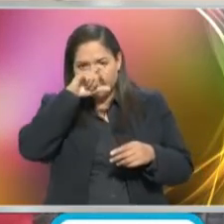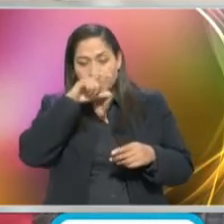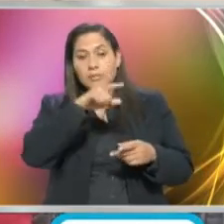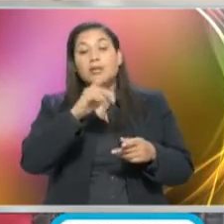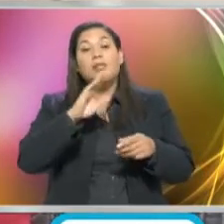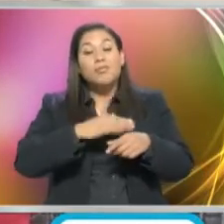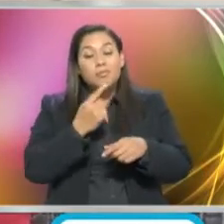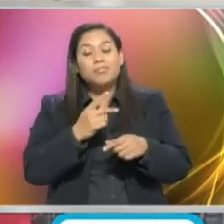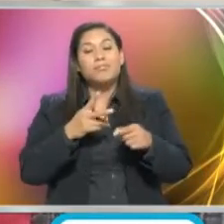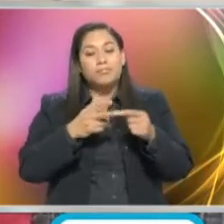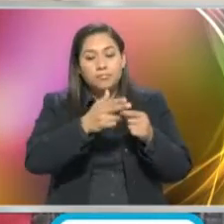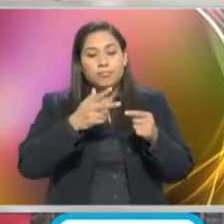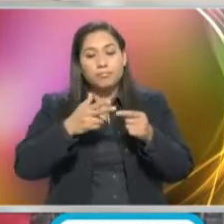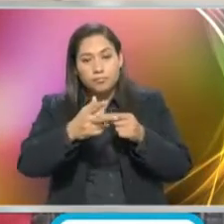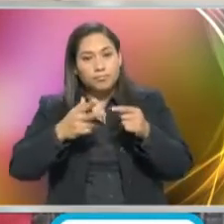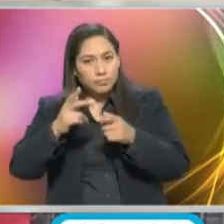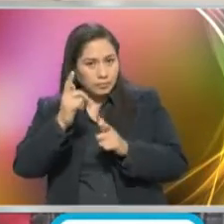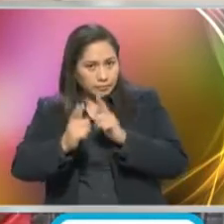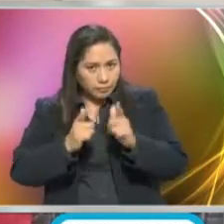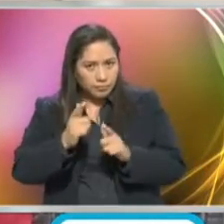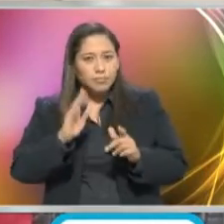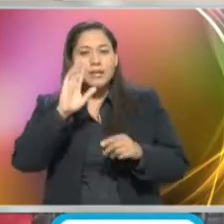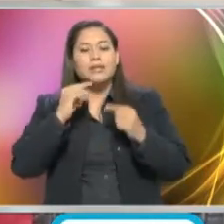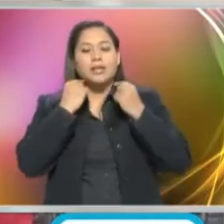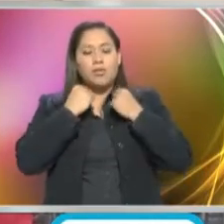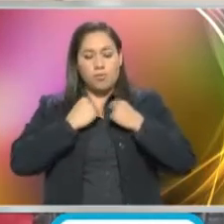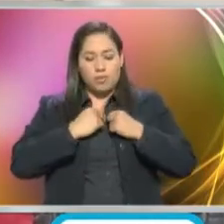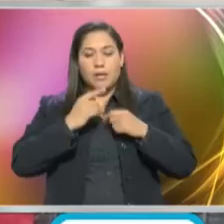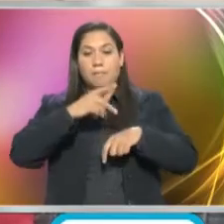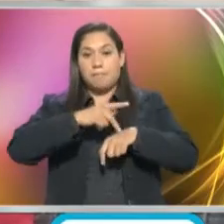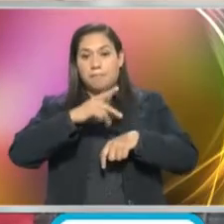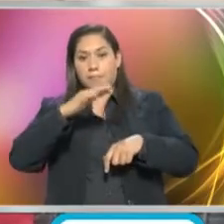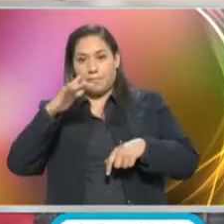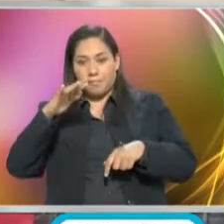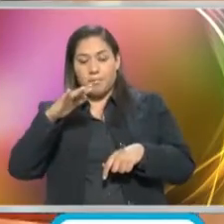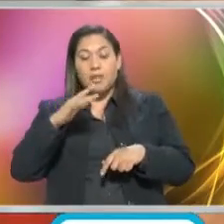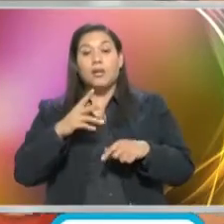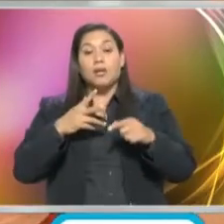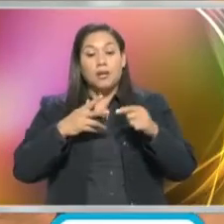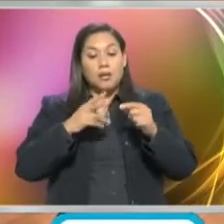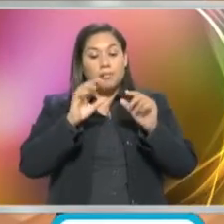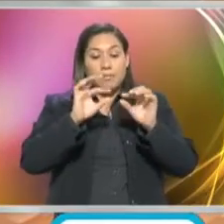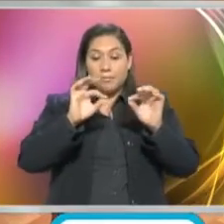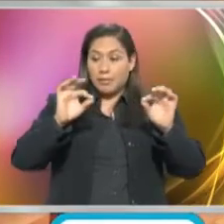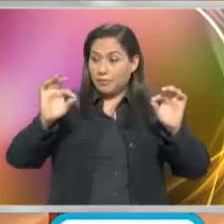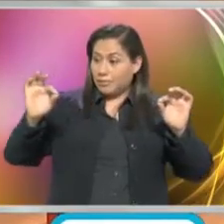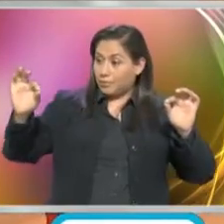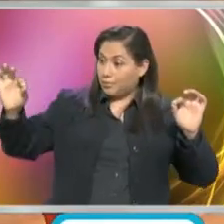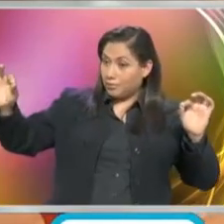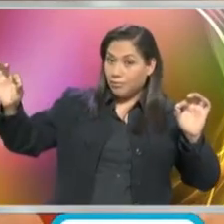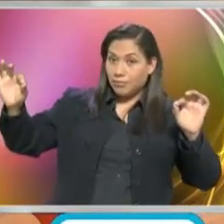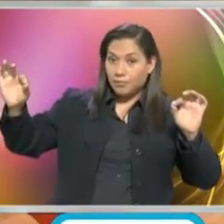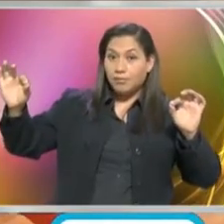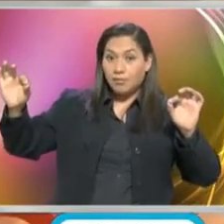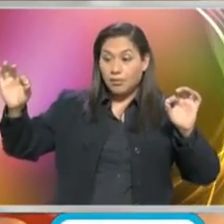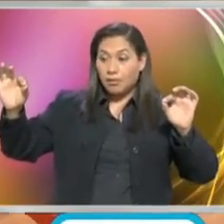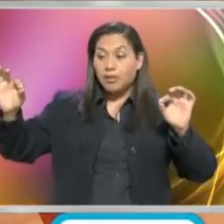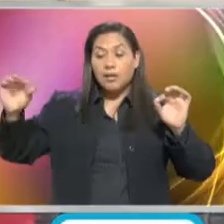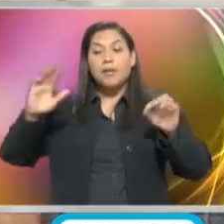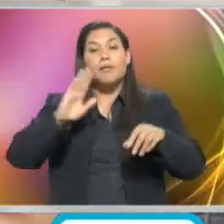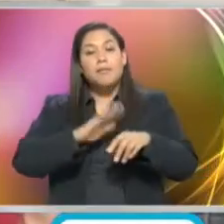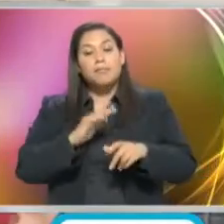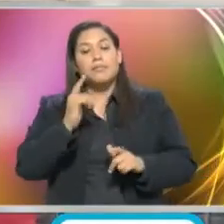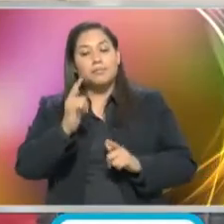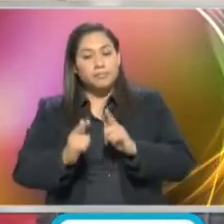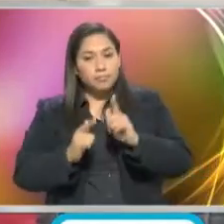ir cortando lentamente, muy ¿no? bien. Es como un collarcito de perlas que vamos cortando y entre más largo sea, de mejor asimilación y más